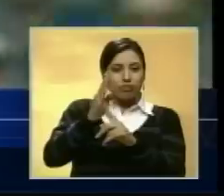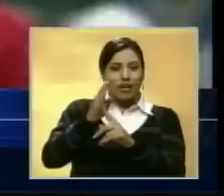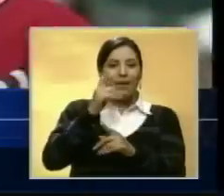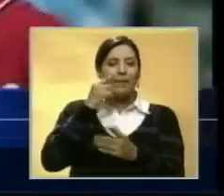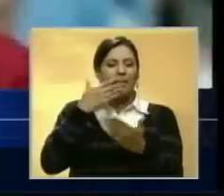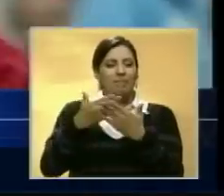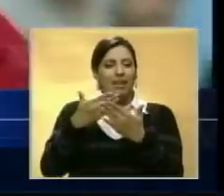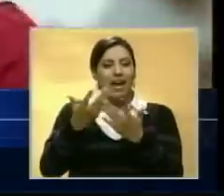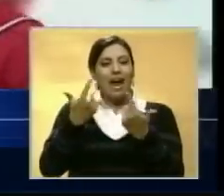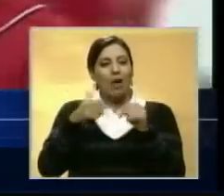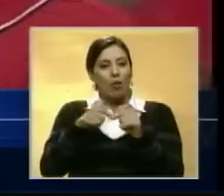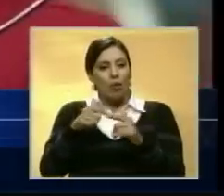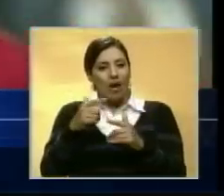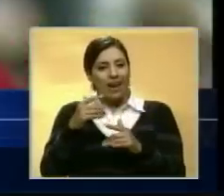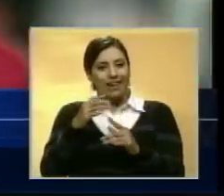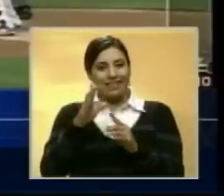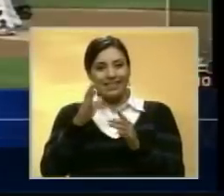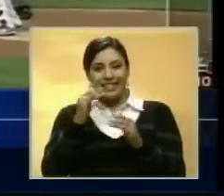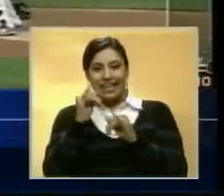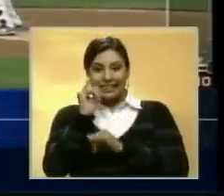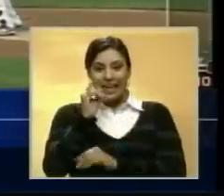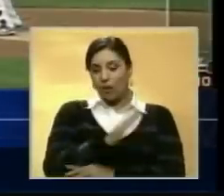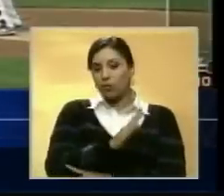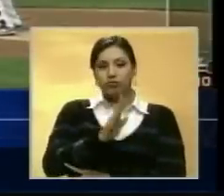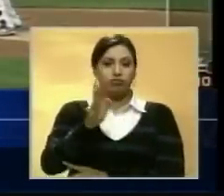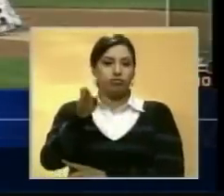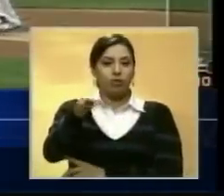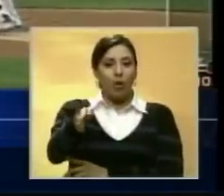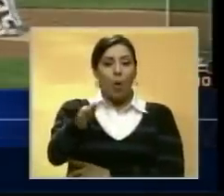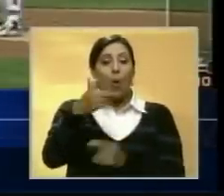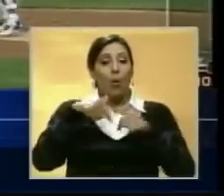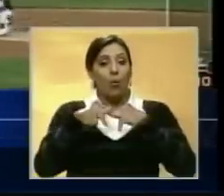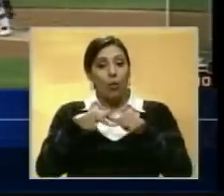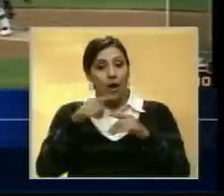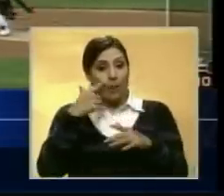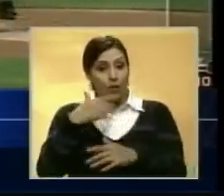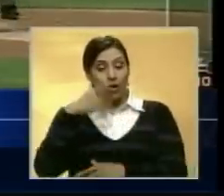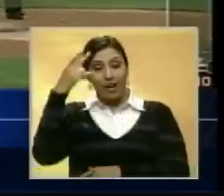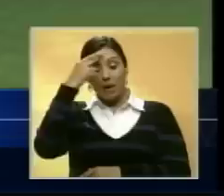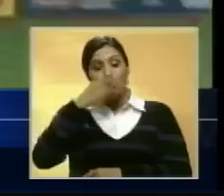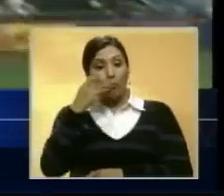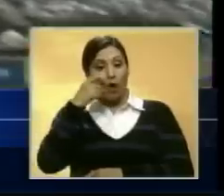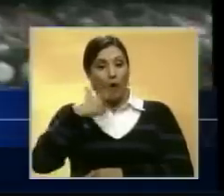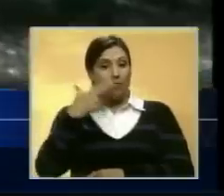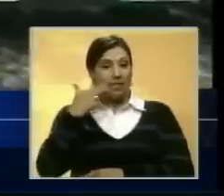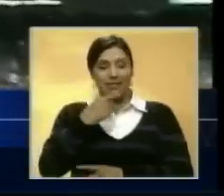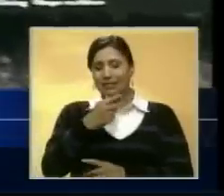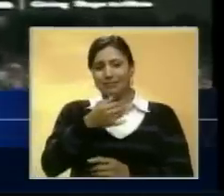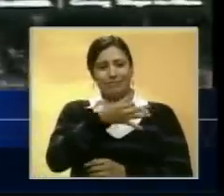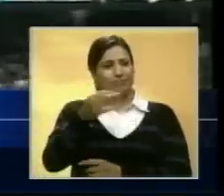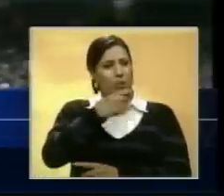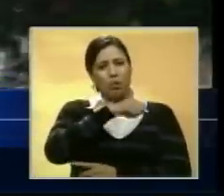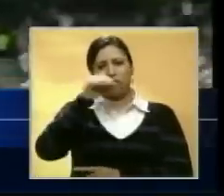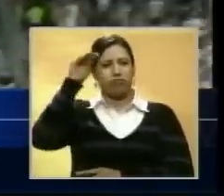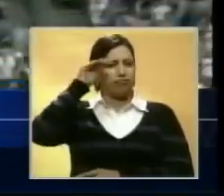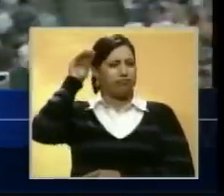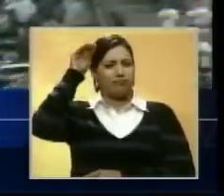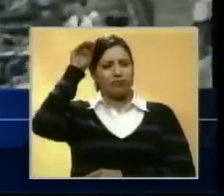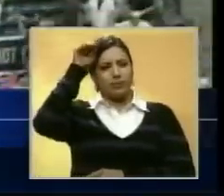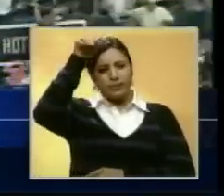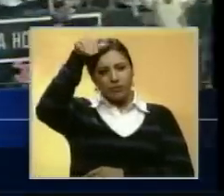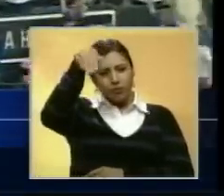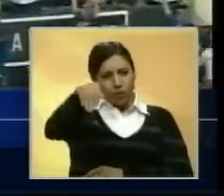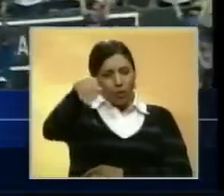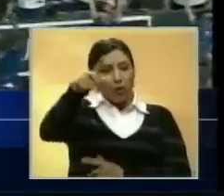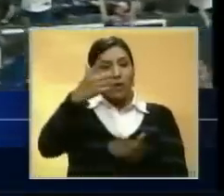ver a continuación por el jardín izquierdo para el dominicano, que tuvo una noche destacadísima. En el quinto